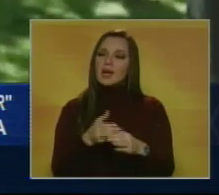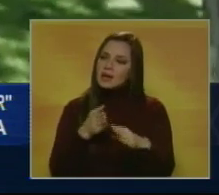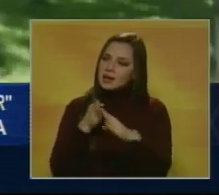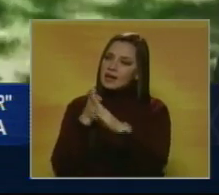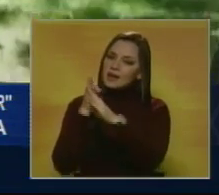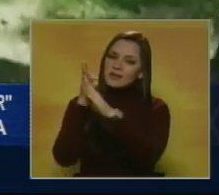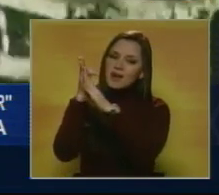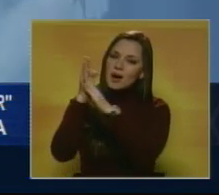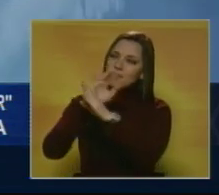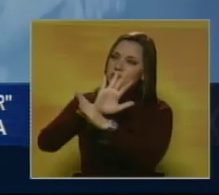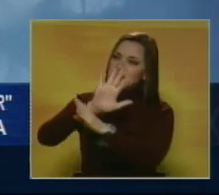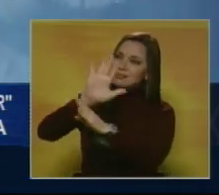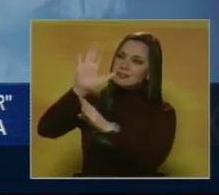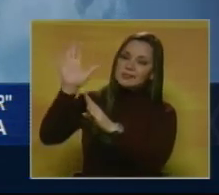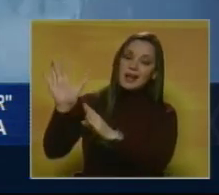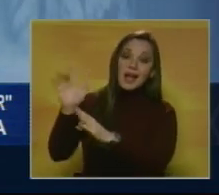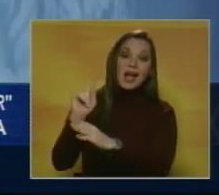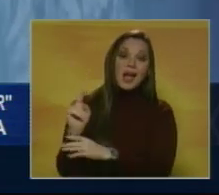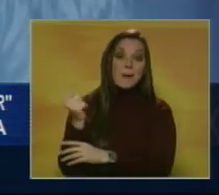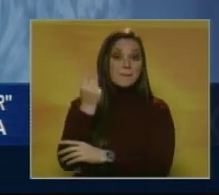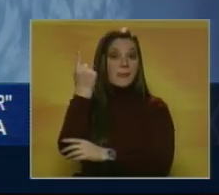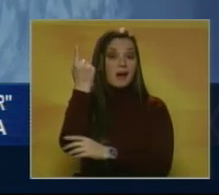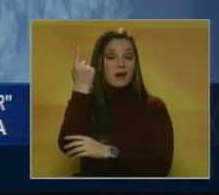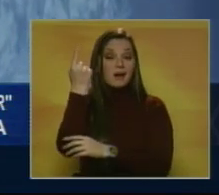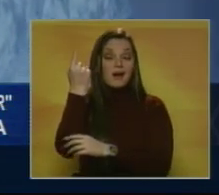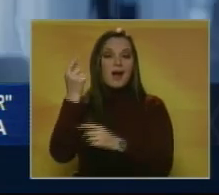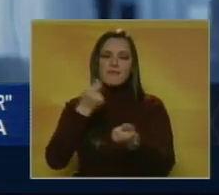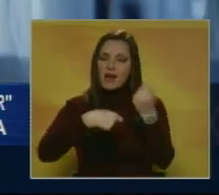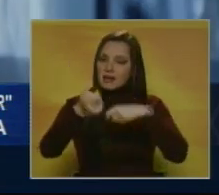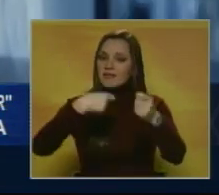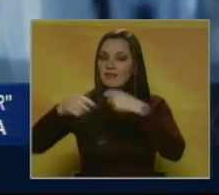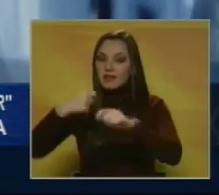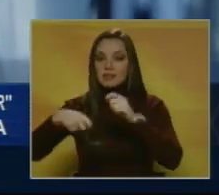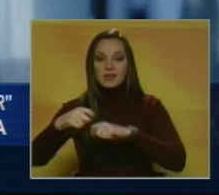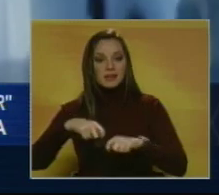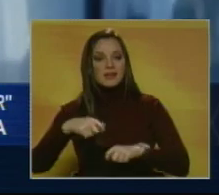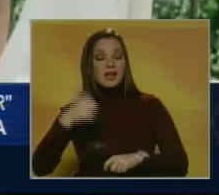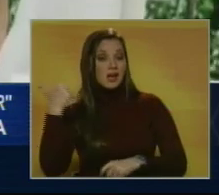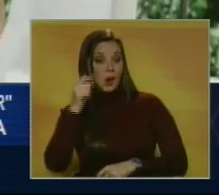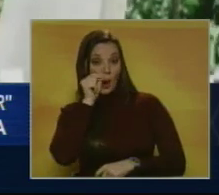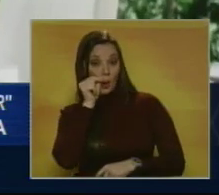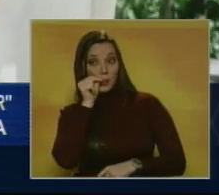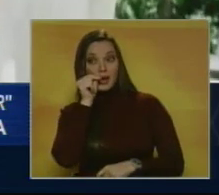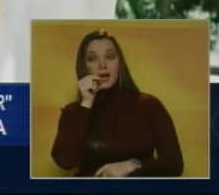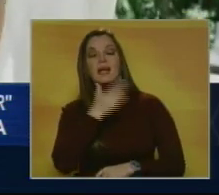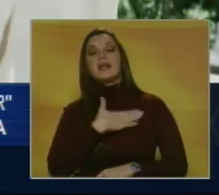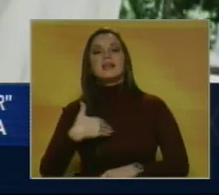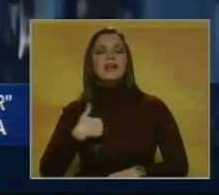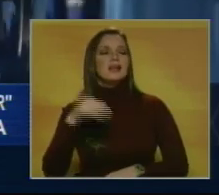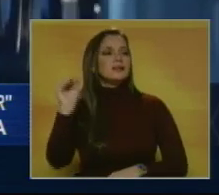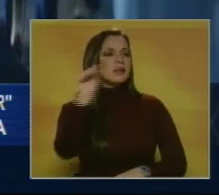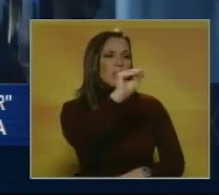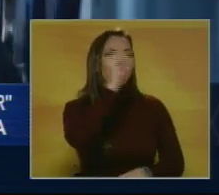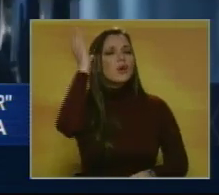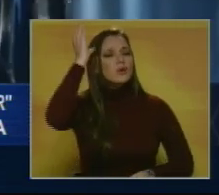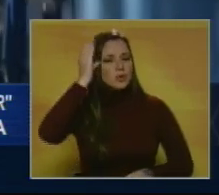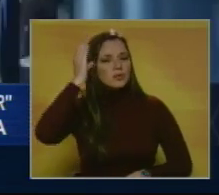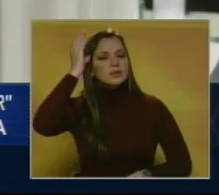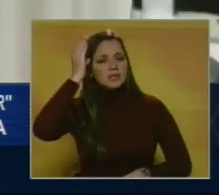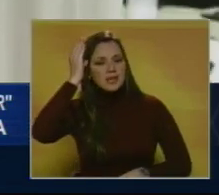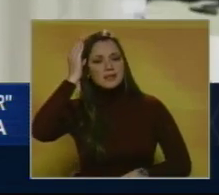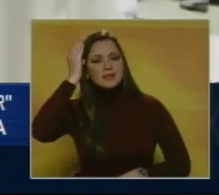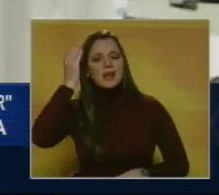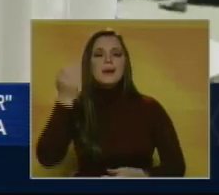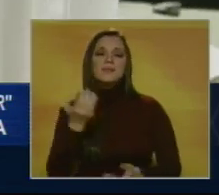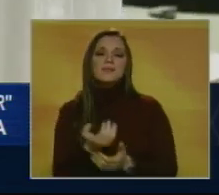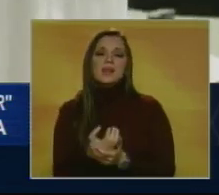Cima, número 1 en ventas. En esta oportunidad, Jay Álvarez quiso hacer un llamado a crear conciencia sobre la epidemia